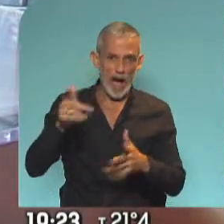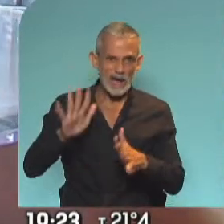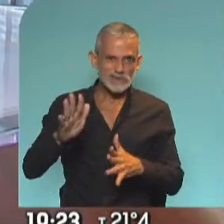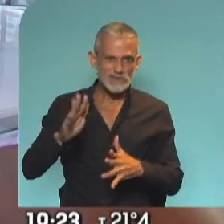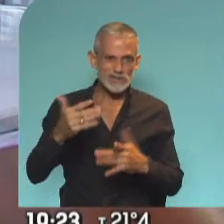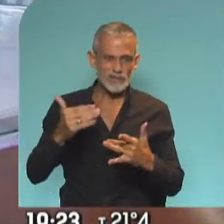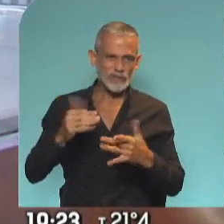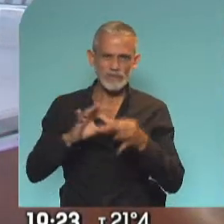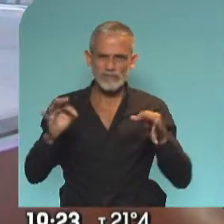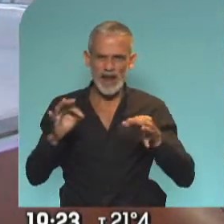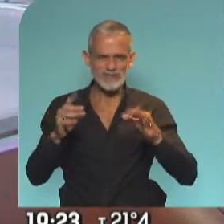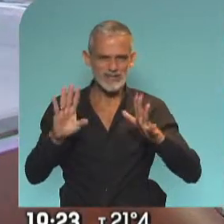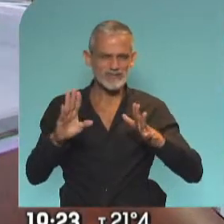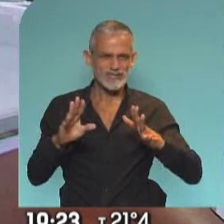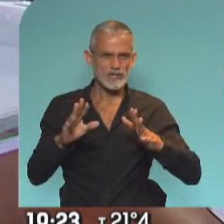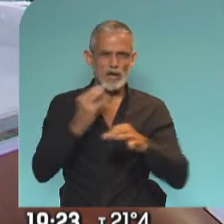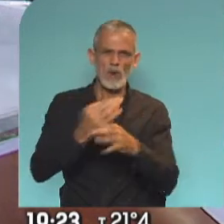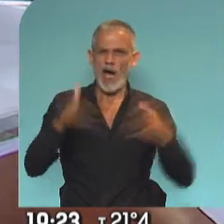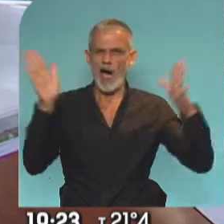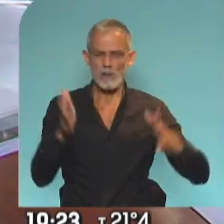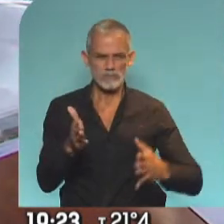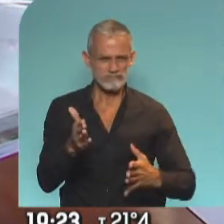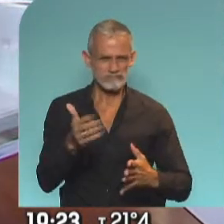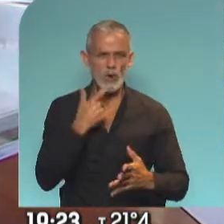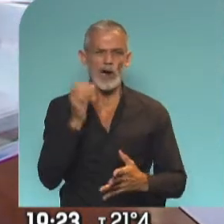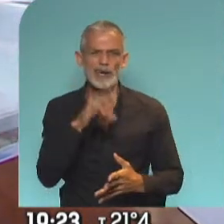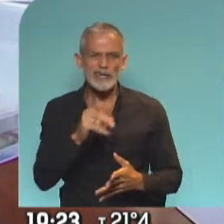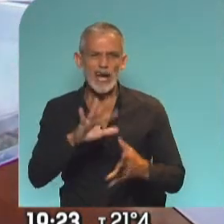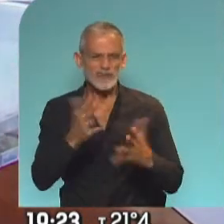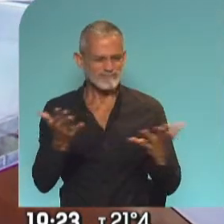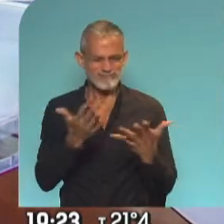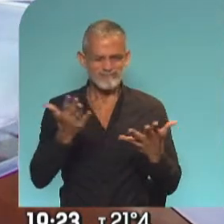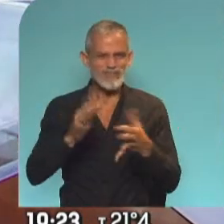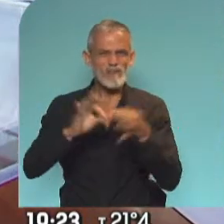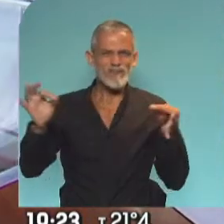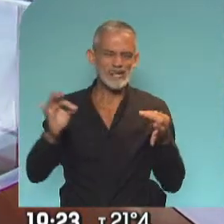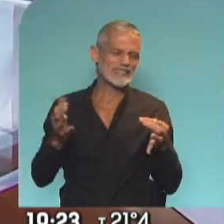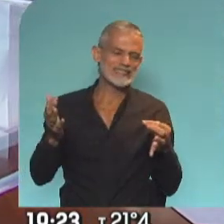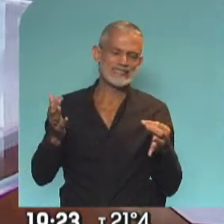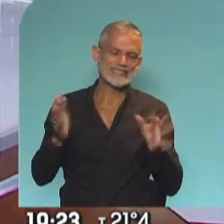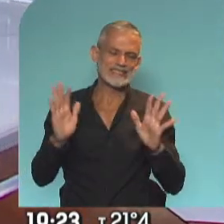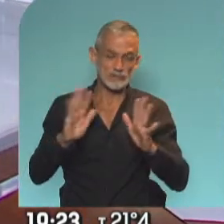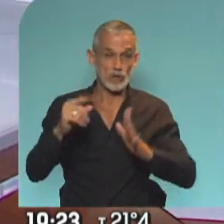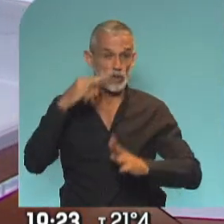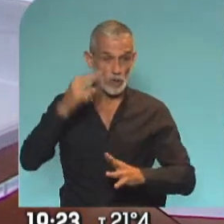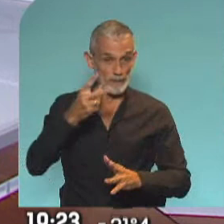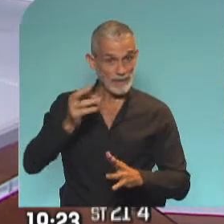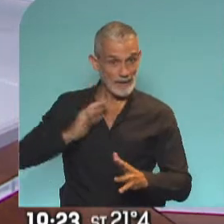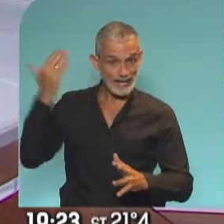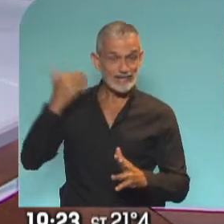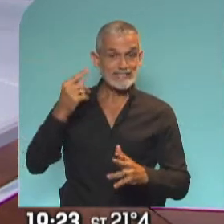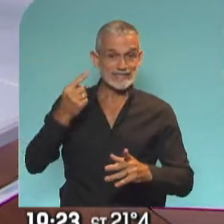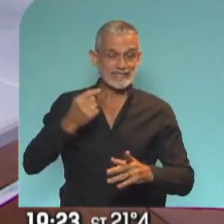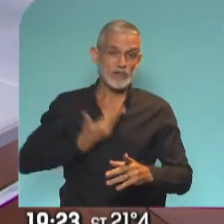cual se tenga que anteponer o criticar en función de esa frase. Sí, obviamente en el 2020 el gobierno nacional